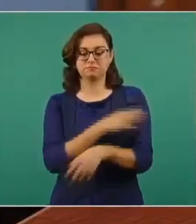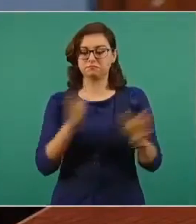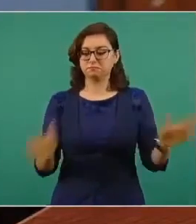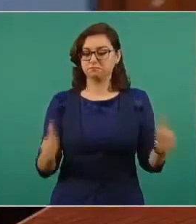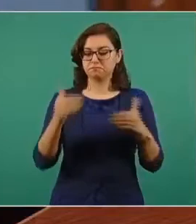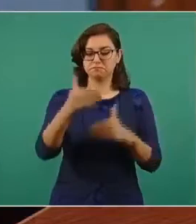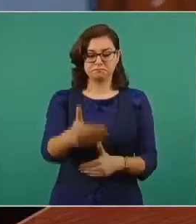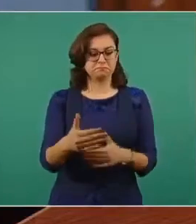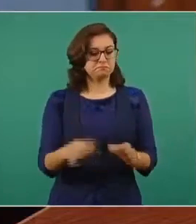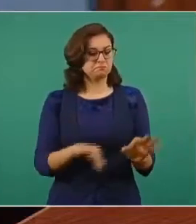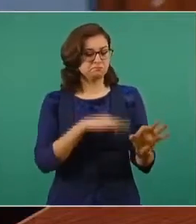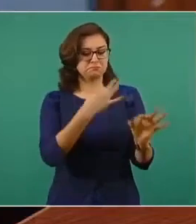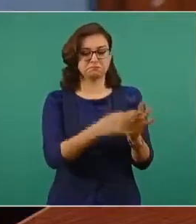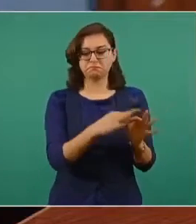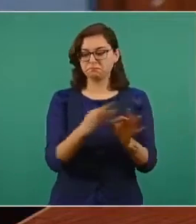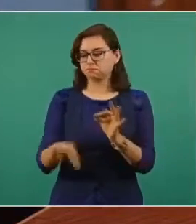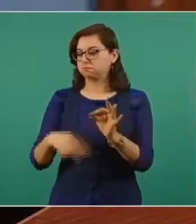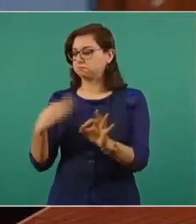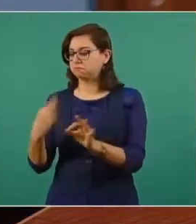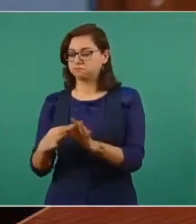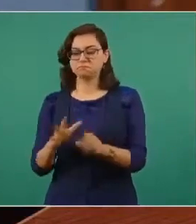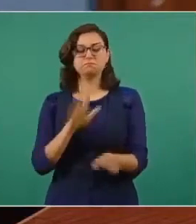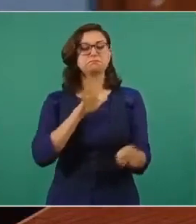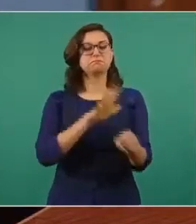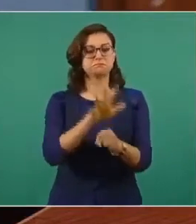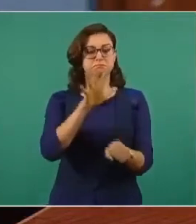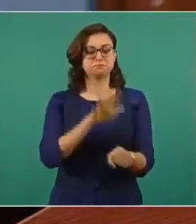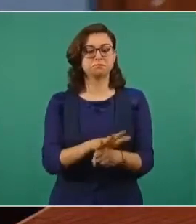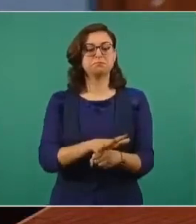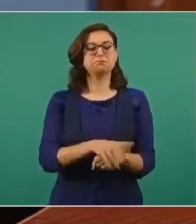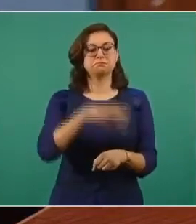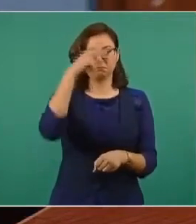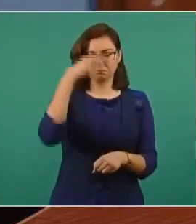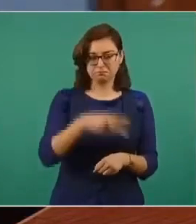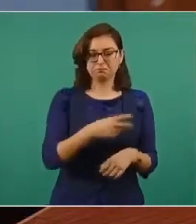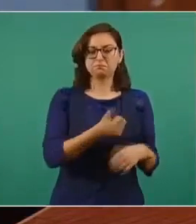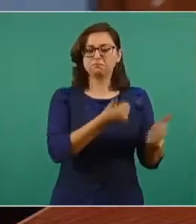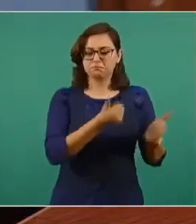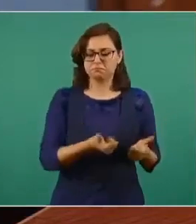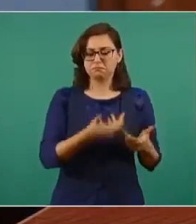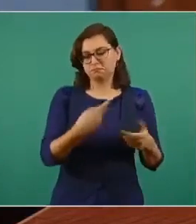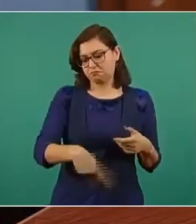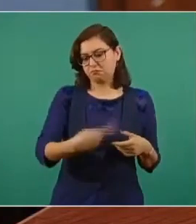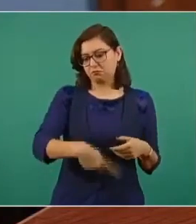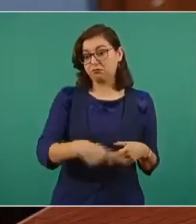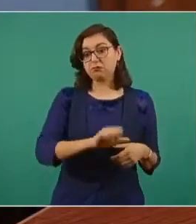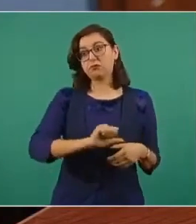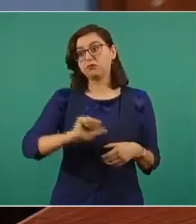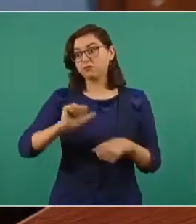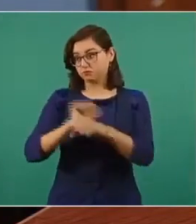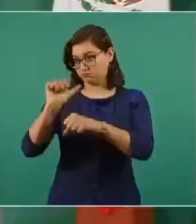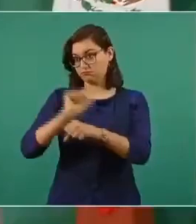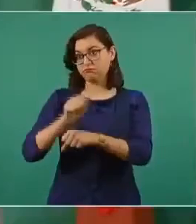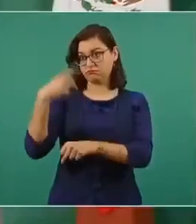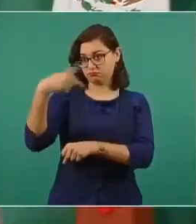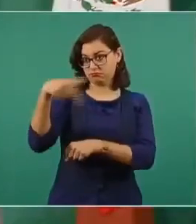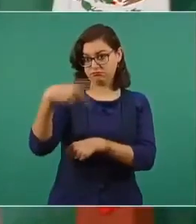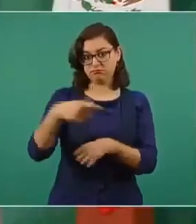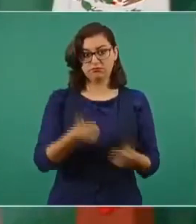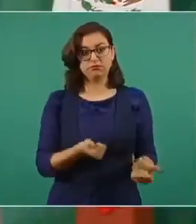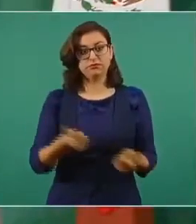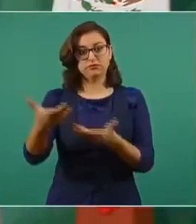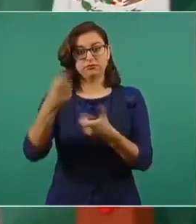lotes suficientes de vacunas para México, para Argentina y para otros países